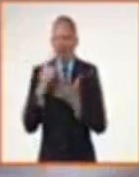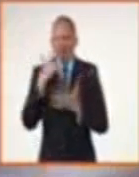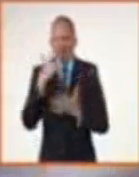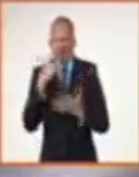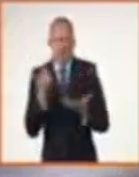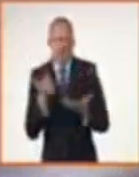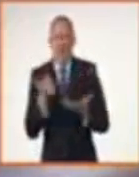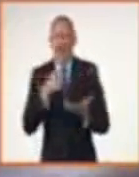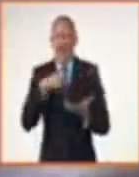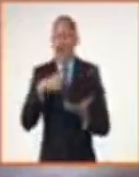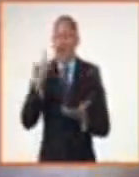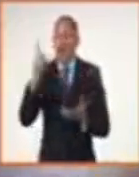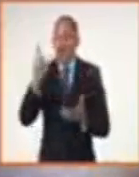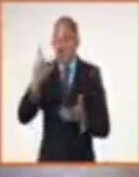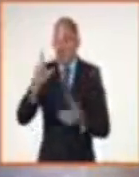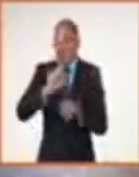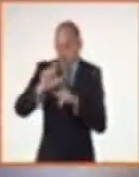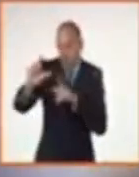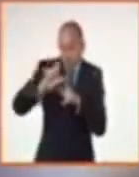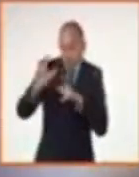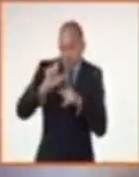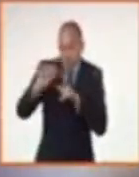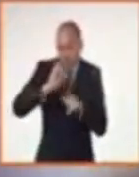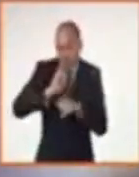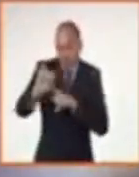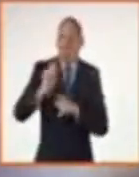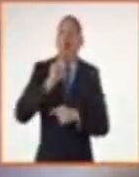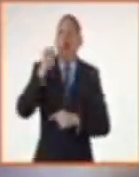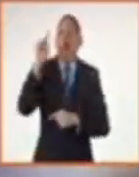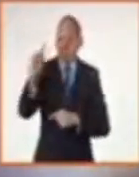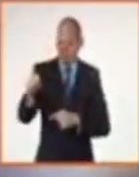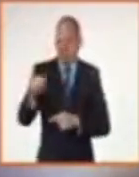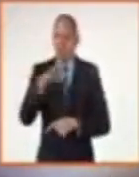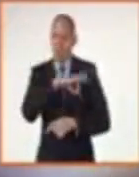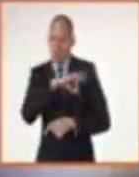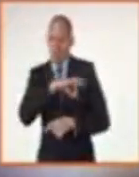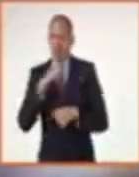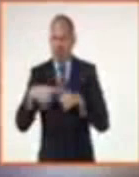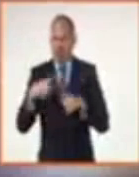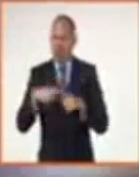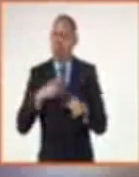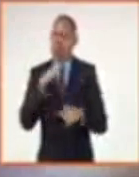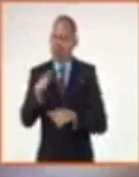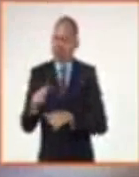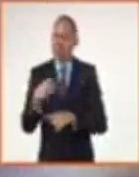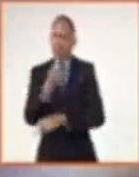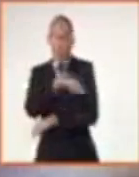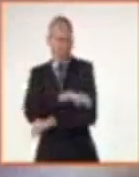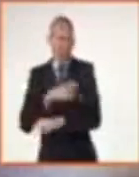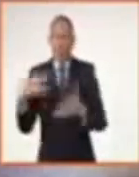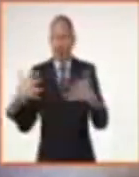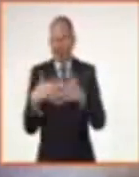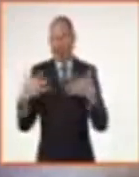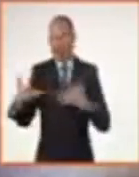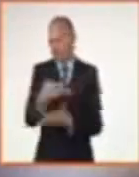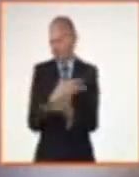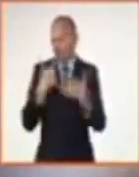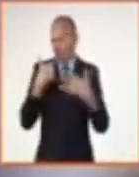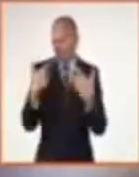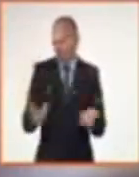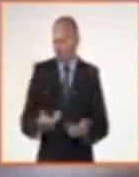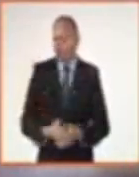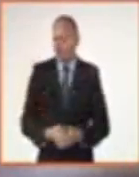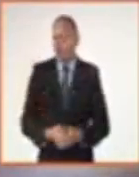un candidato, fueron, compartieron con el pueblo las necesidades, las potencialidades, dieron ideas de cómo salir adelante,